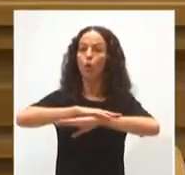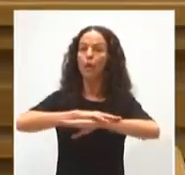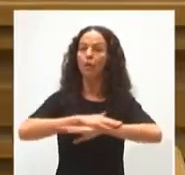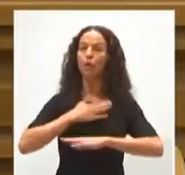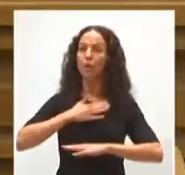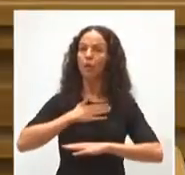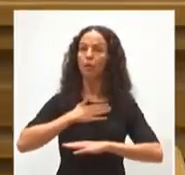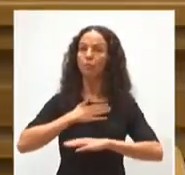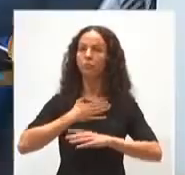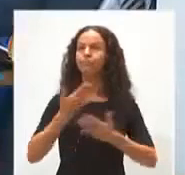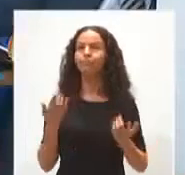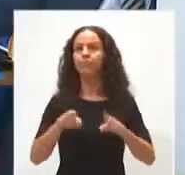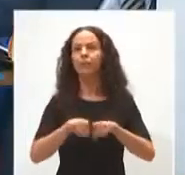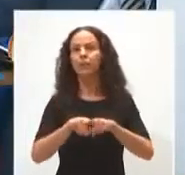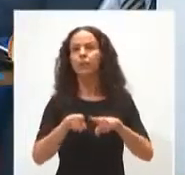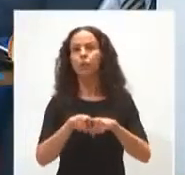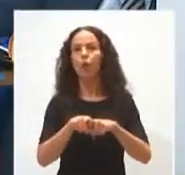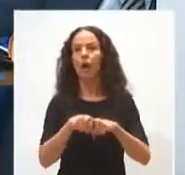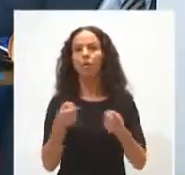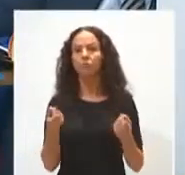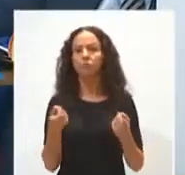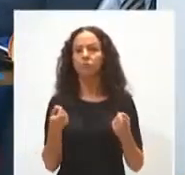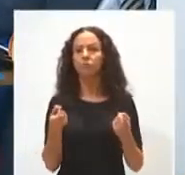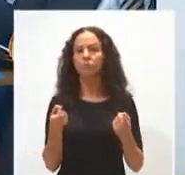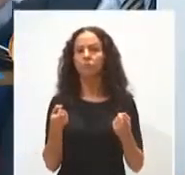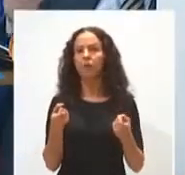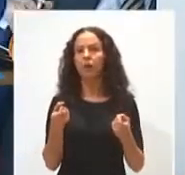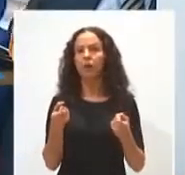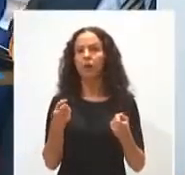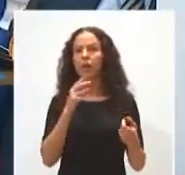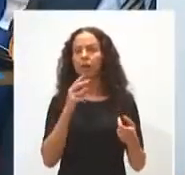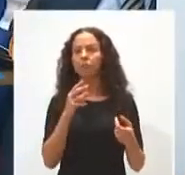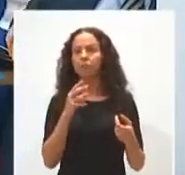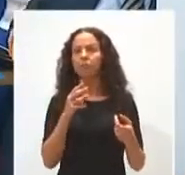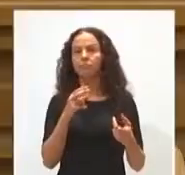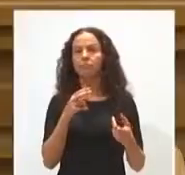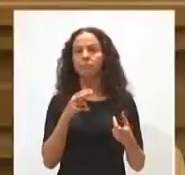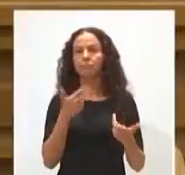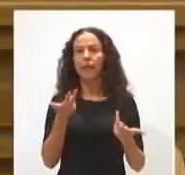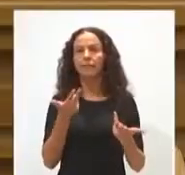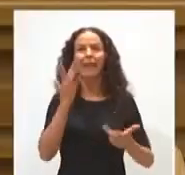responde a otro principio elemental de este método no es decente